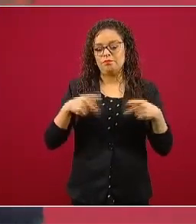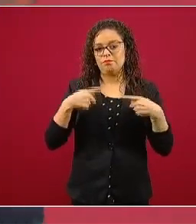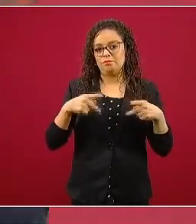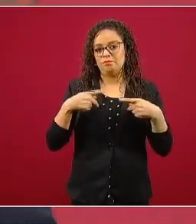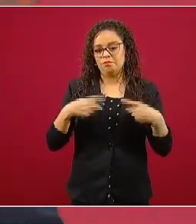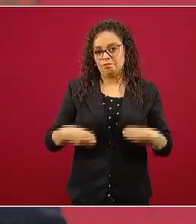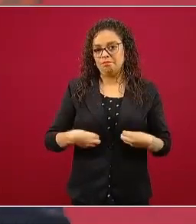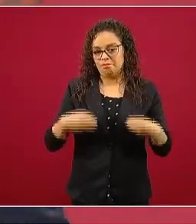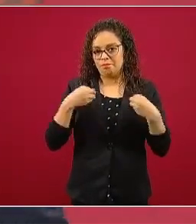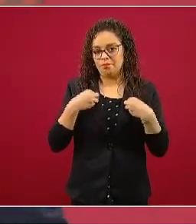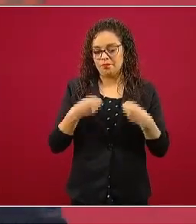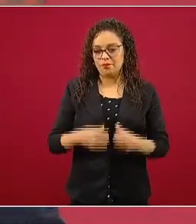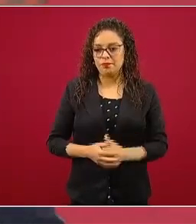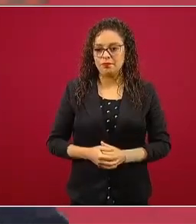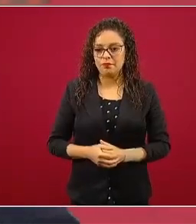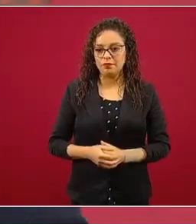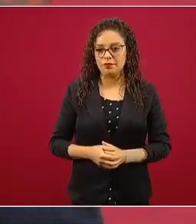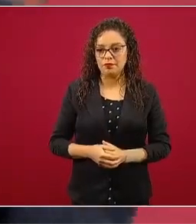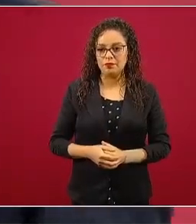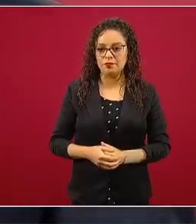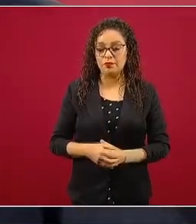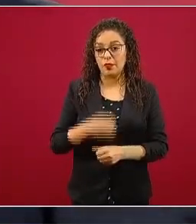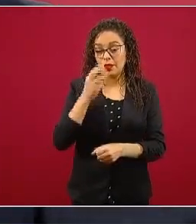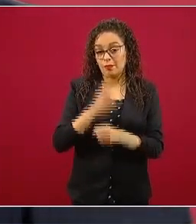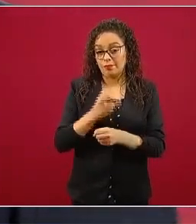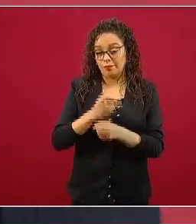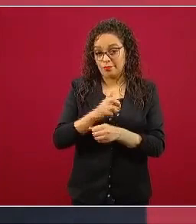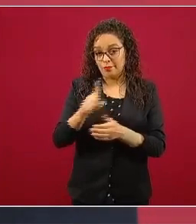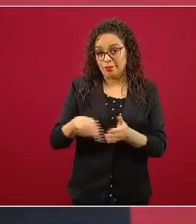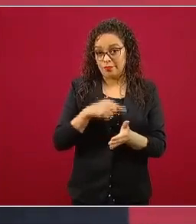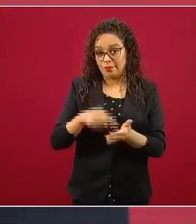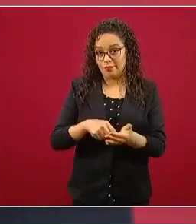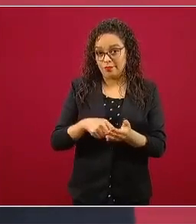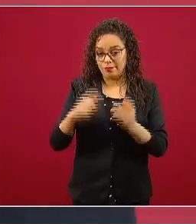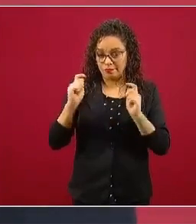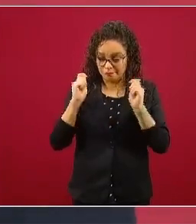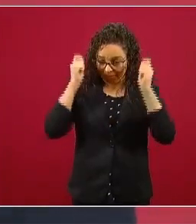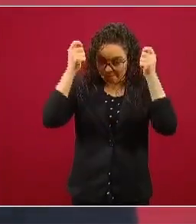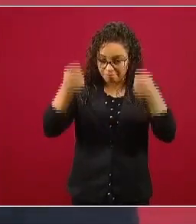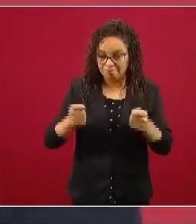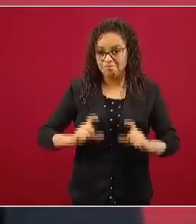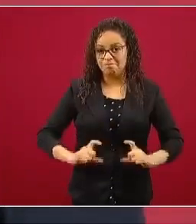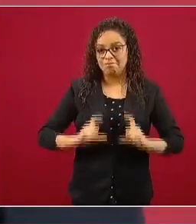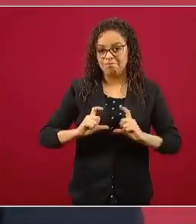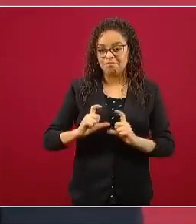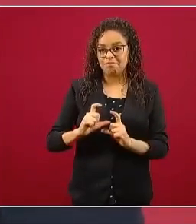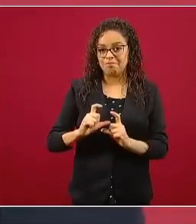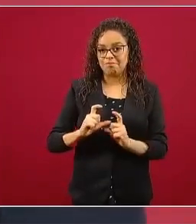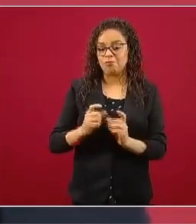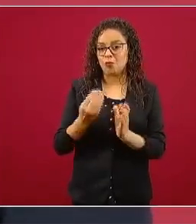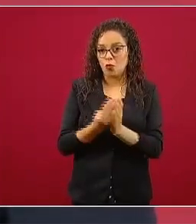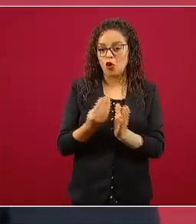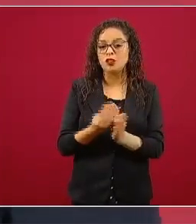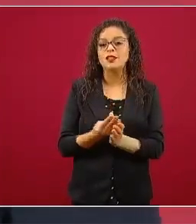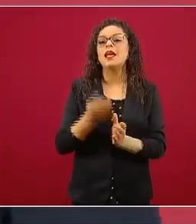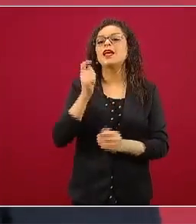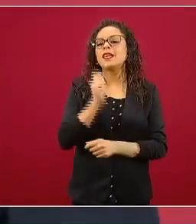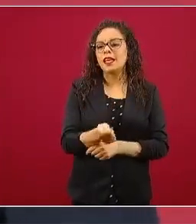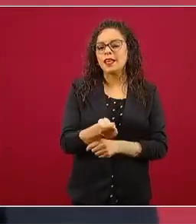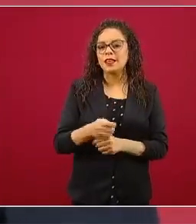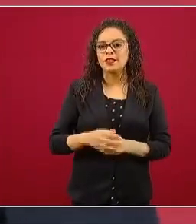tercer lugar, el bronce para los médicos,